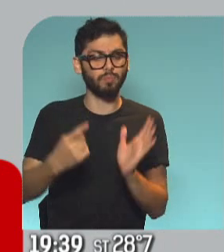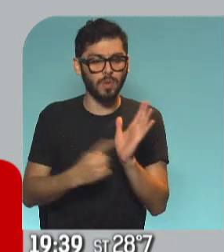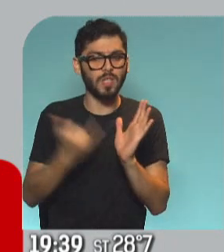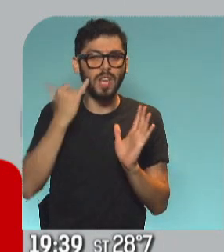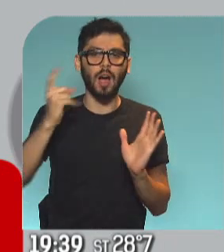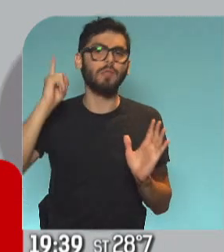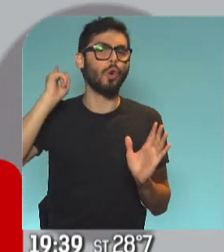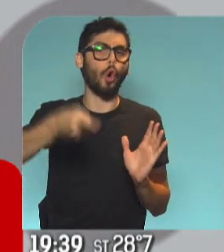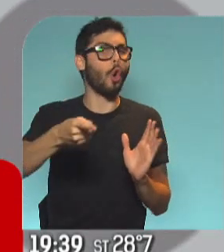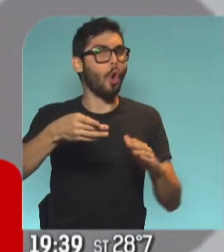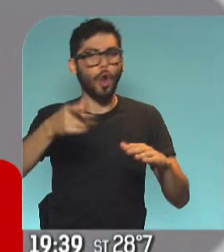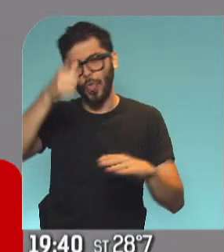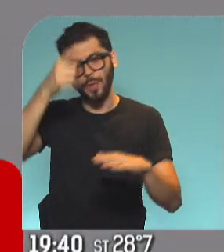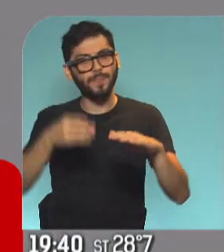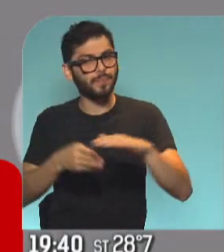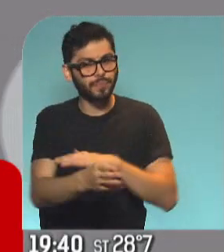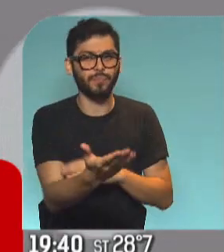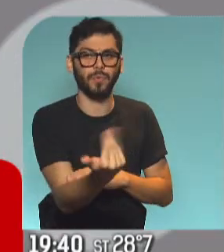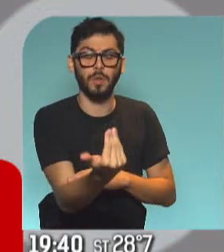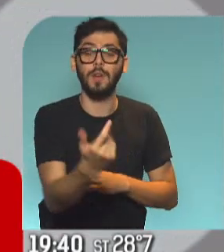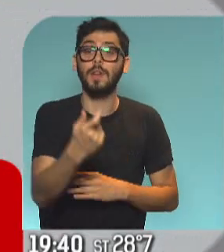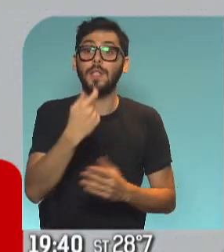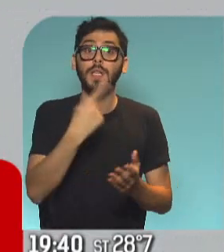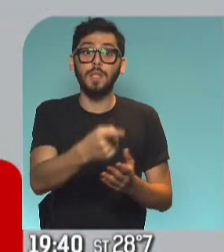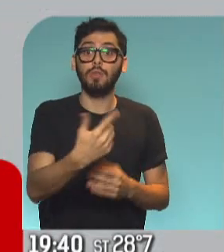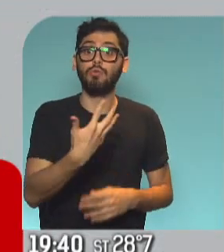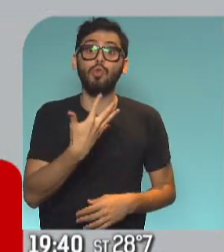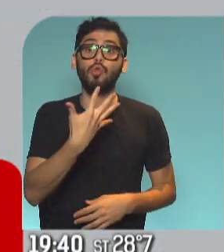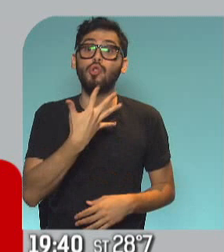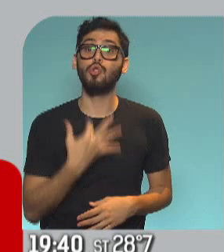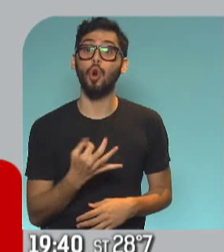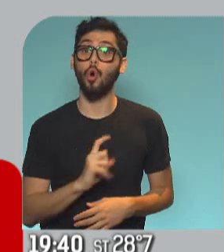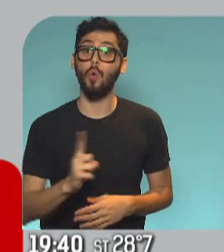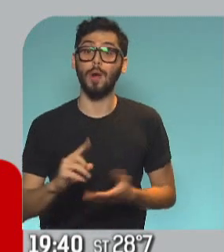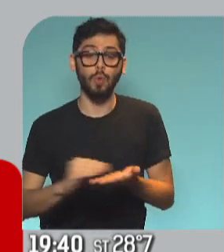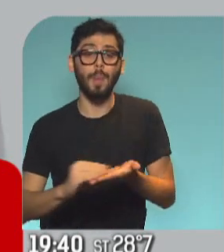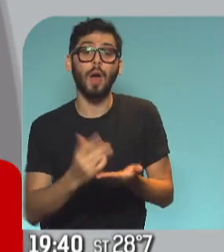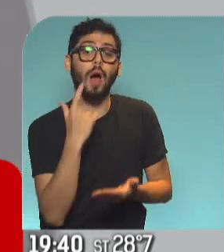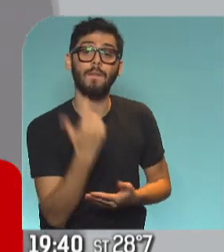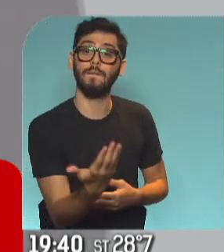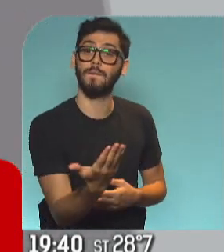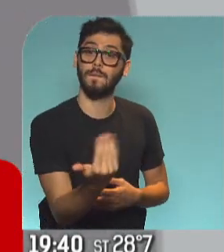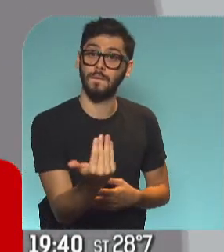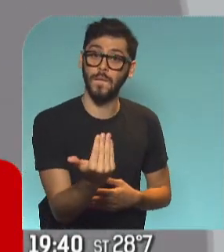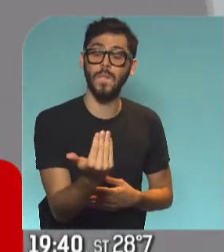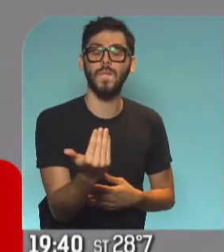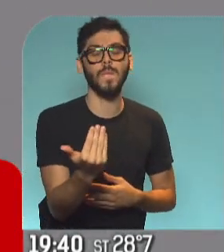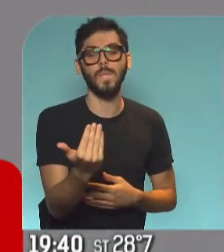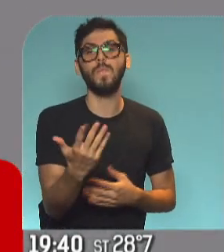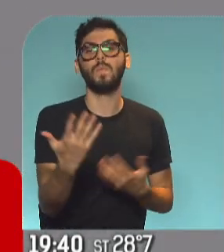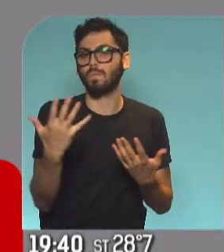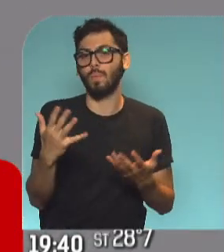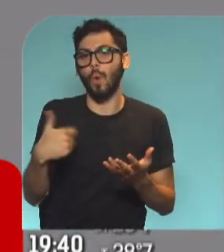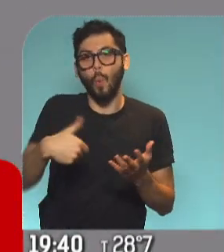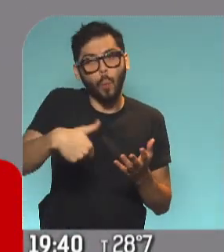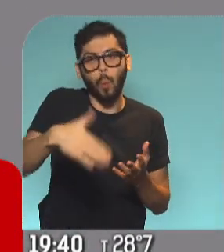Si no se cumple con lo pedido a nivel administrativo, estarían justamente allanando